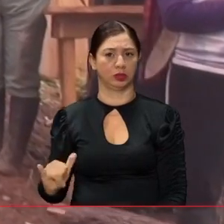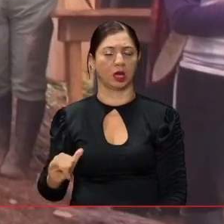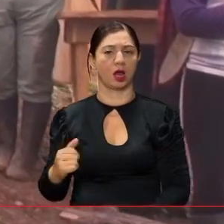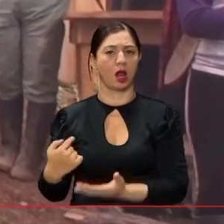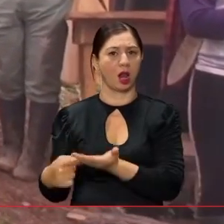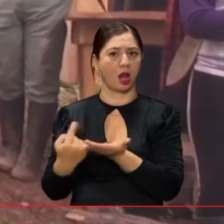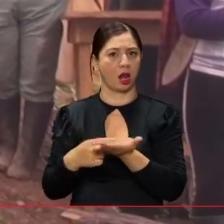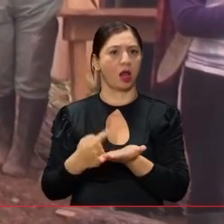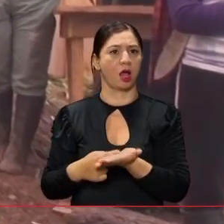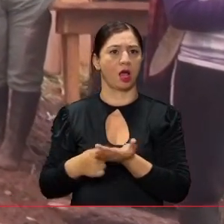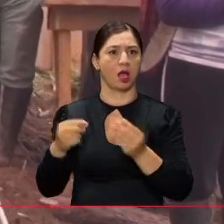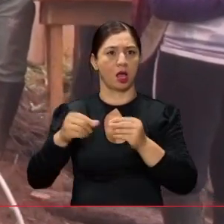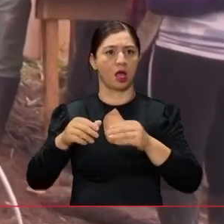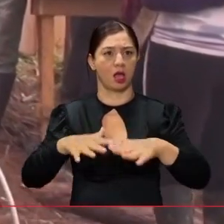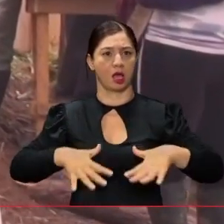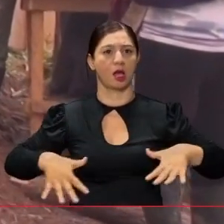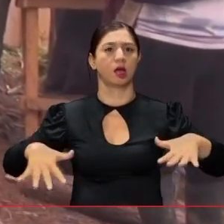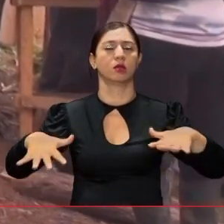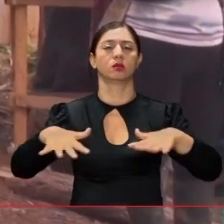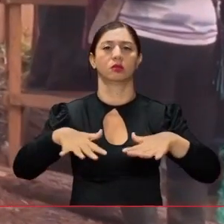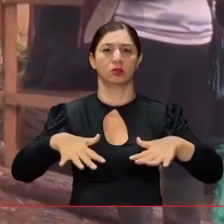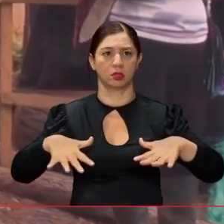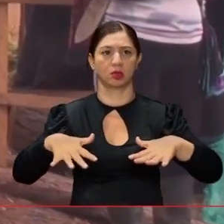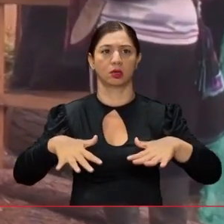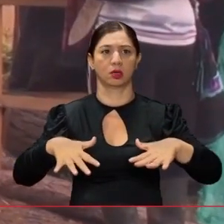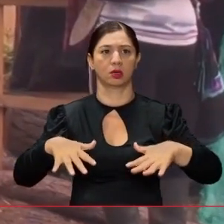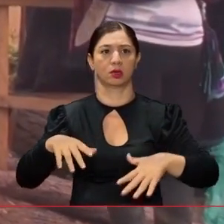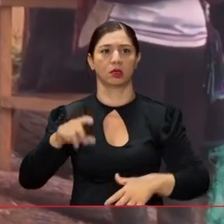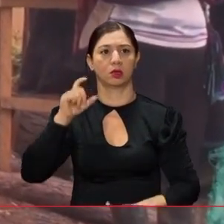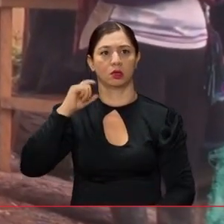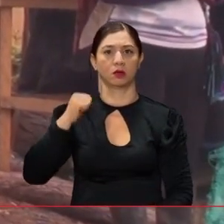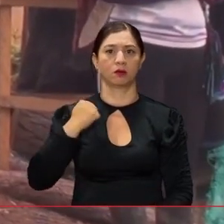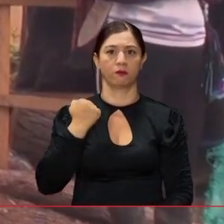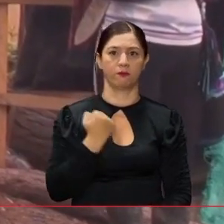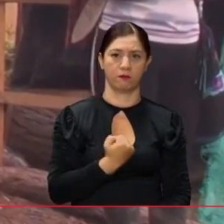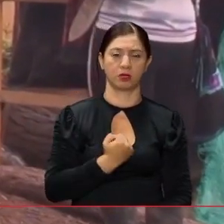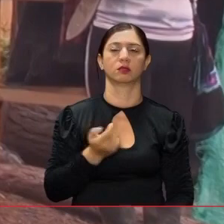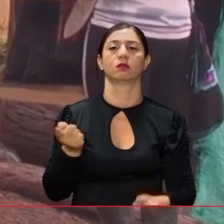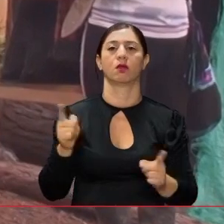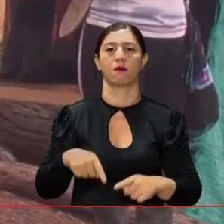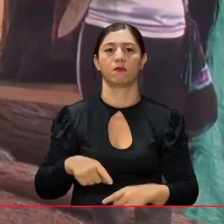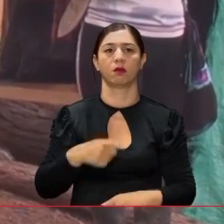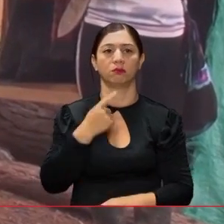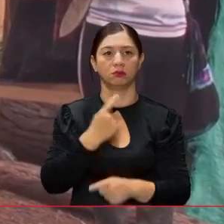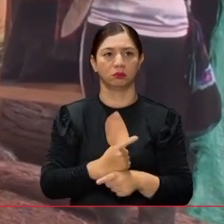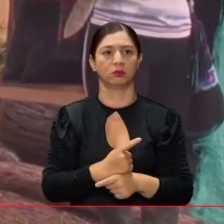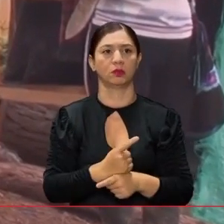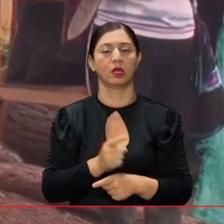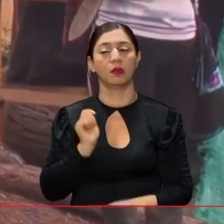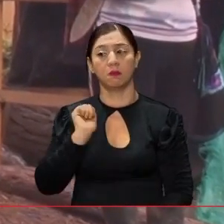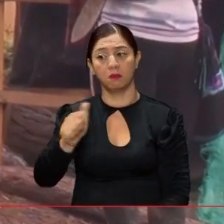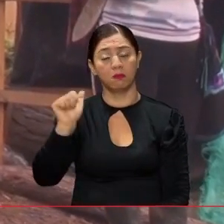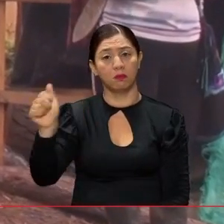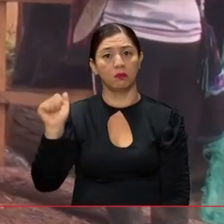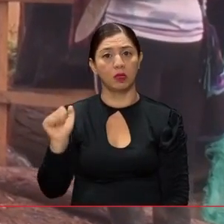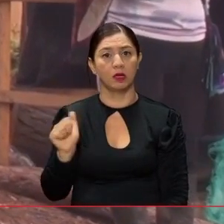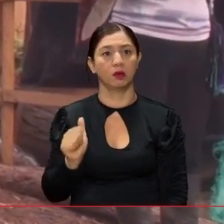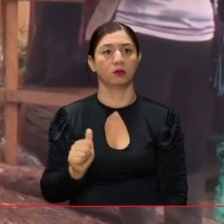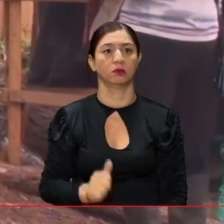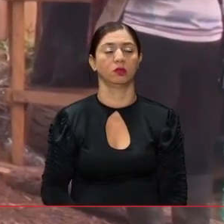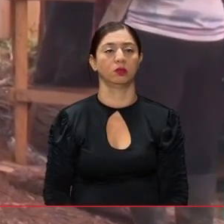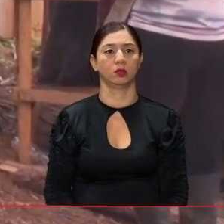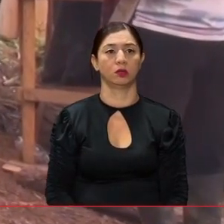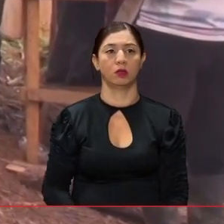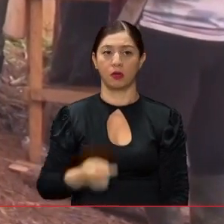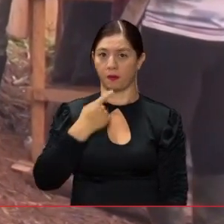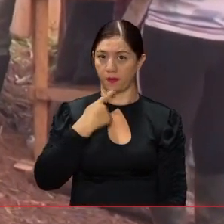las agencias de tierra, tiene que cumplir, la Francia Márquez también tiene que cumplir, como ellos mismos que